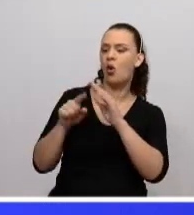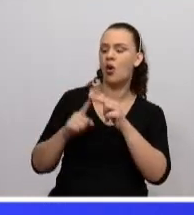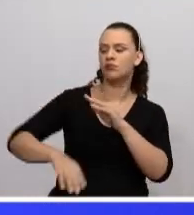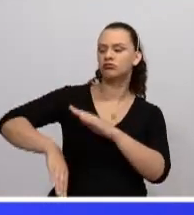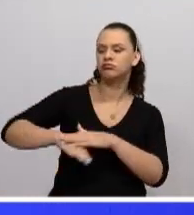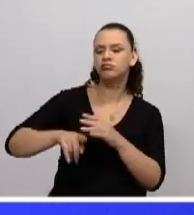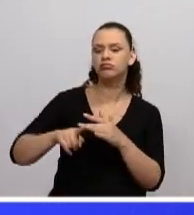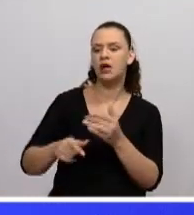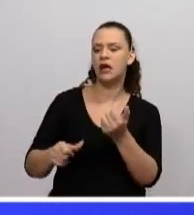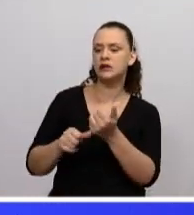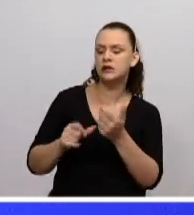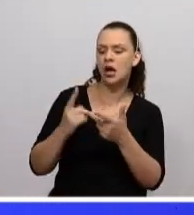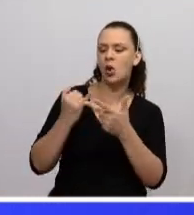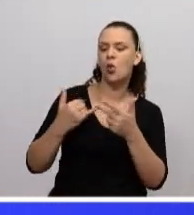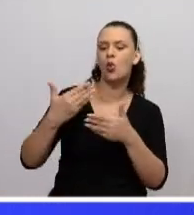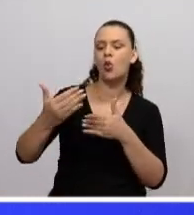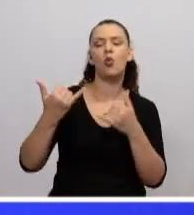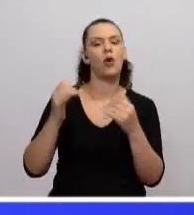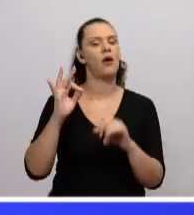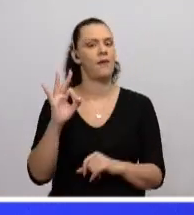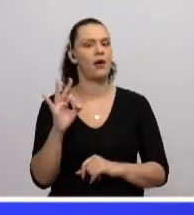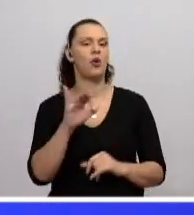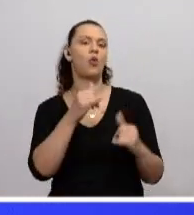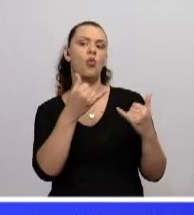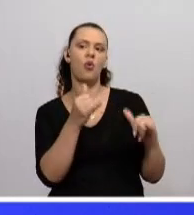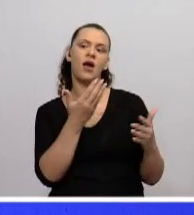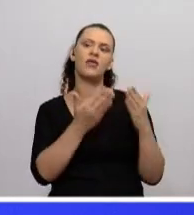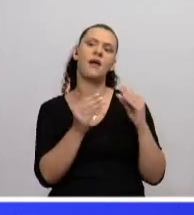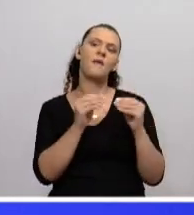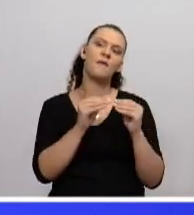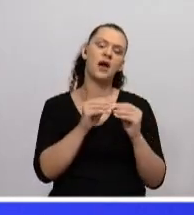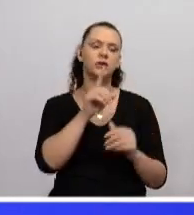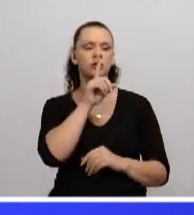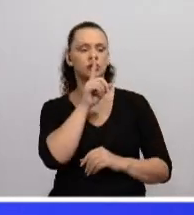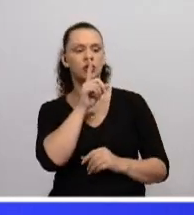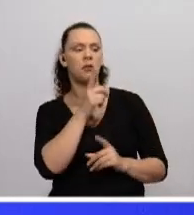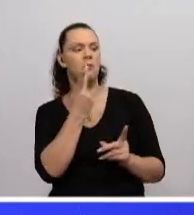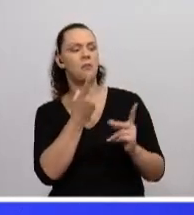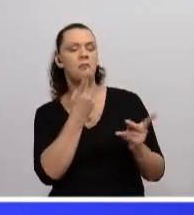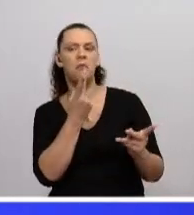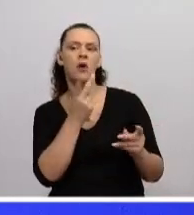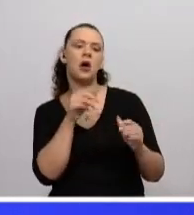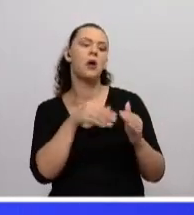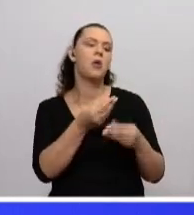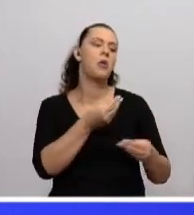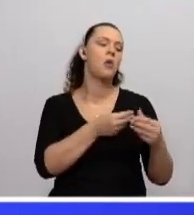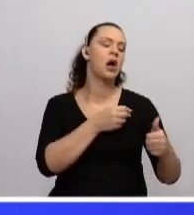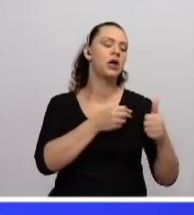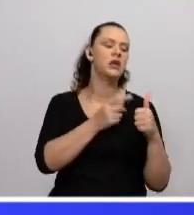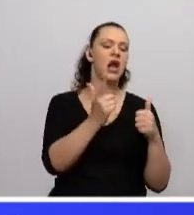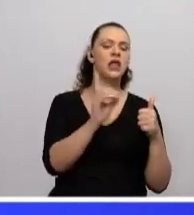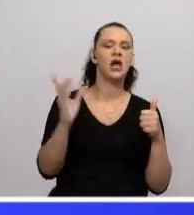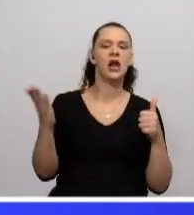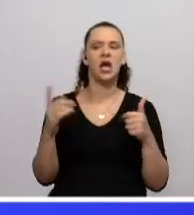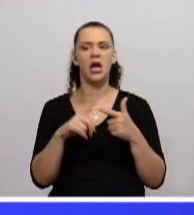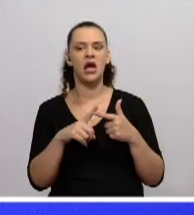remates las incursiones en el último tercio de cancha que un juego tal vez más silencioso y menos vistoso que es meter un relevo atrás del lateral